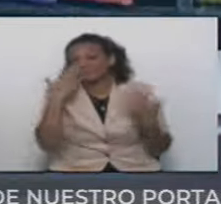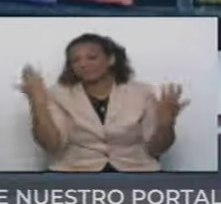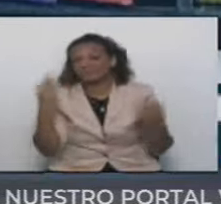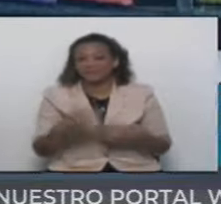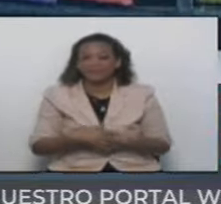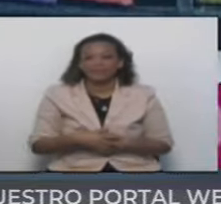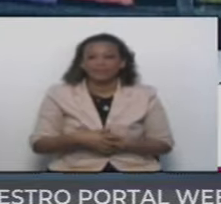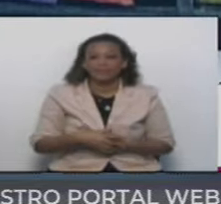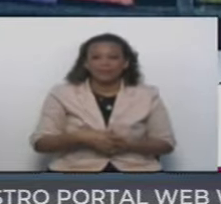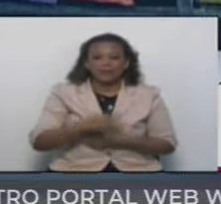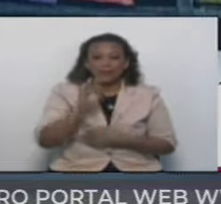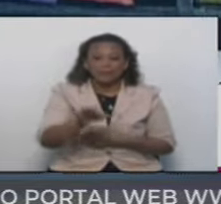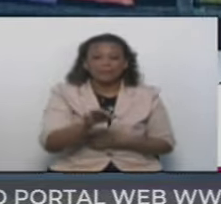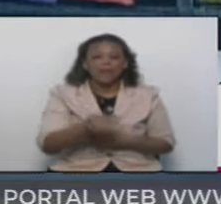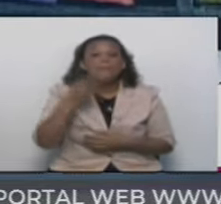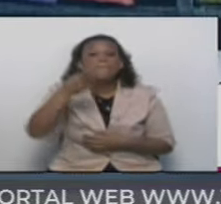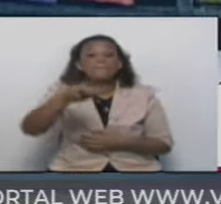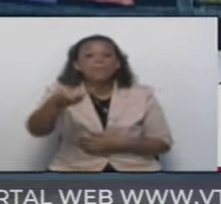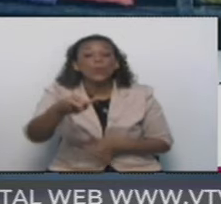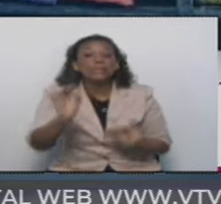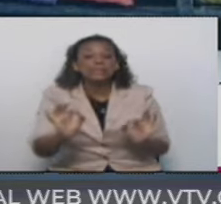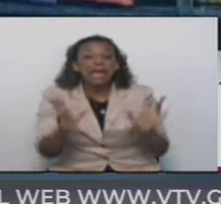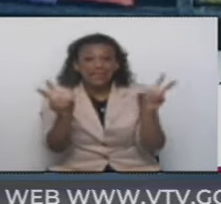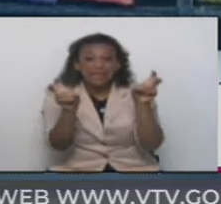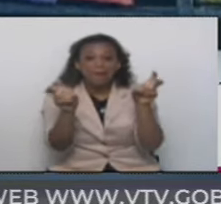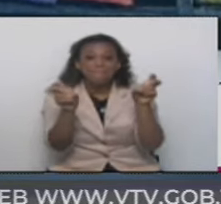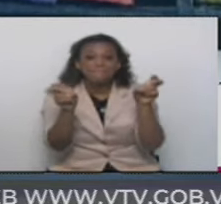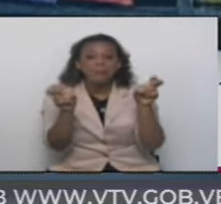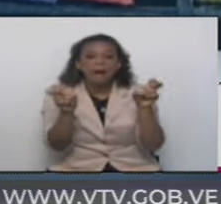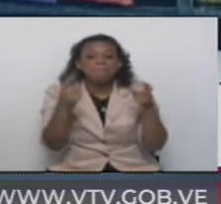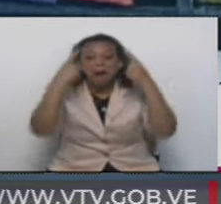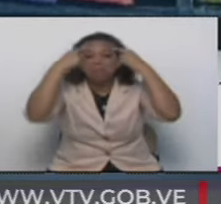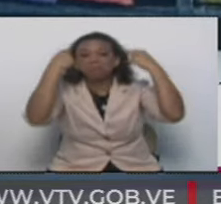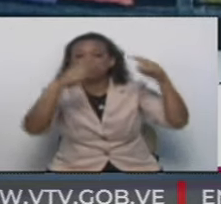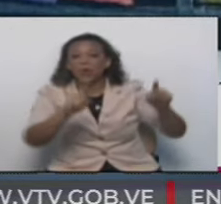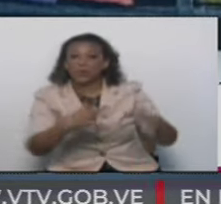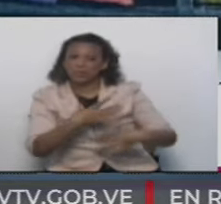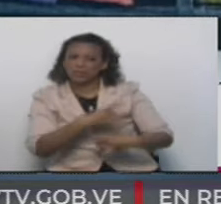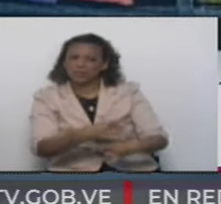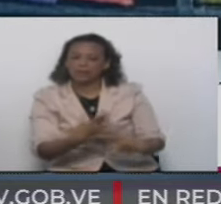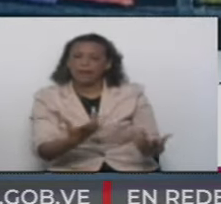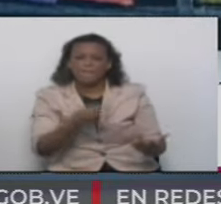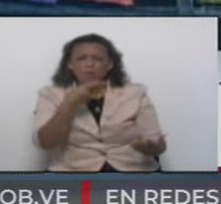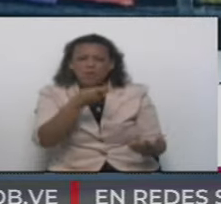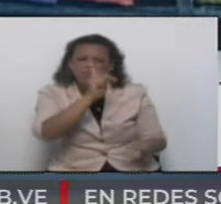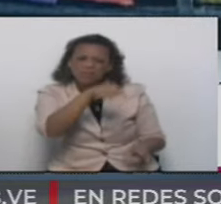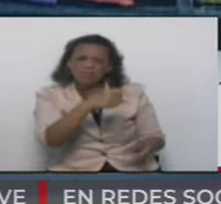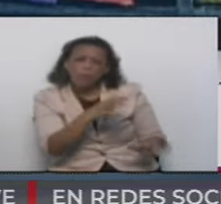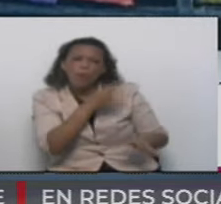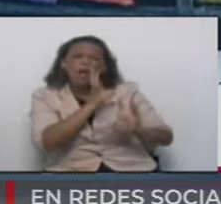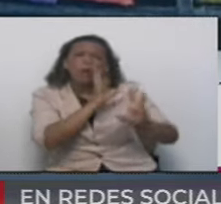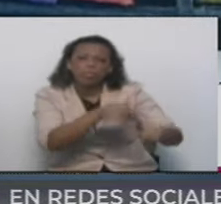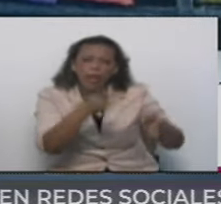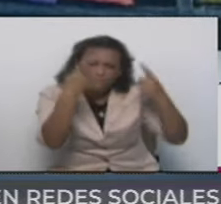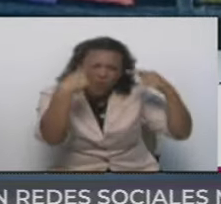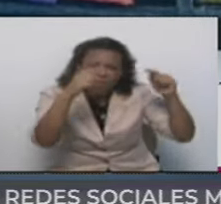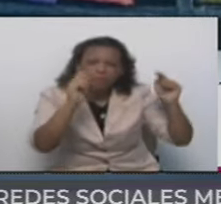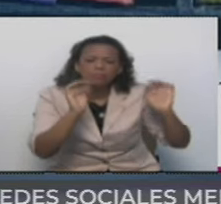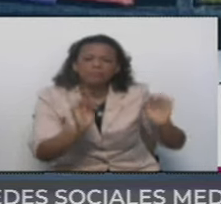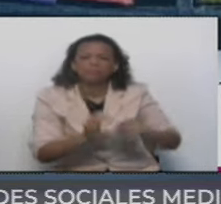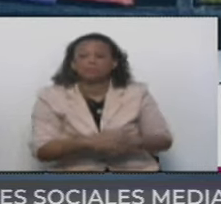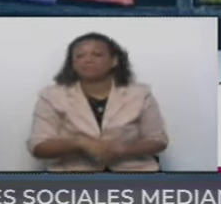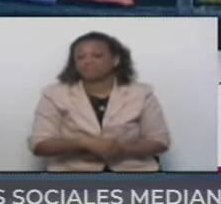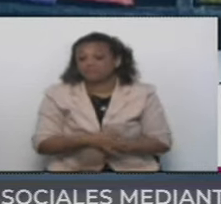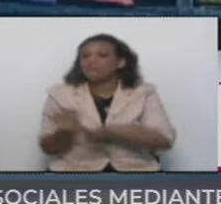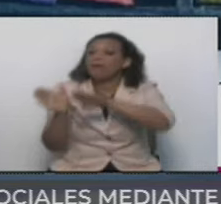Aquí está, Política para Indiferentes. Interesante, ¿verdad? Por